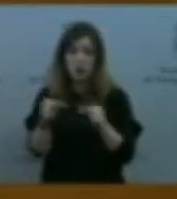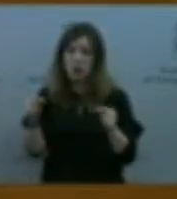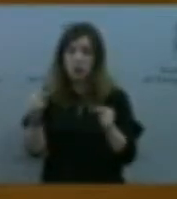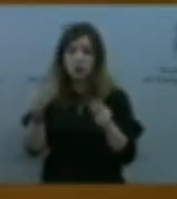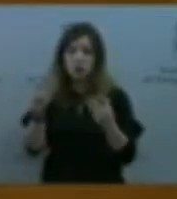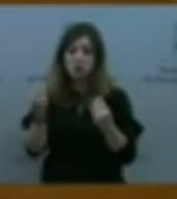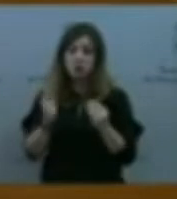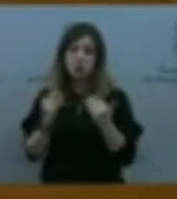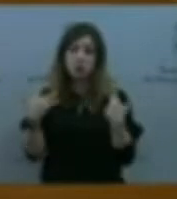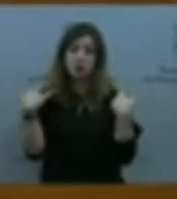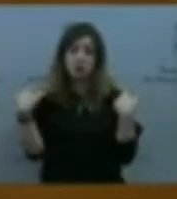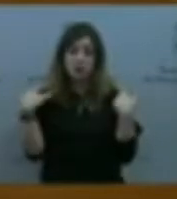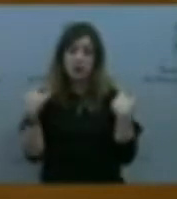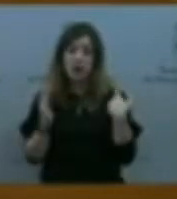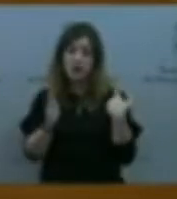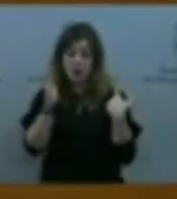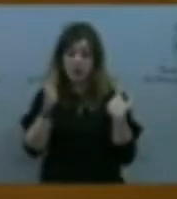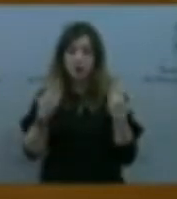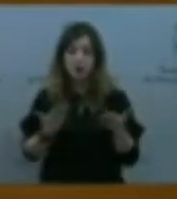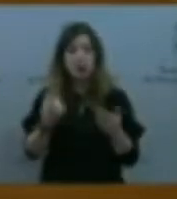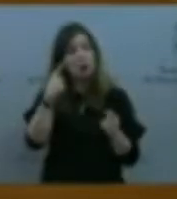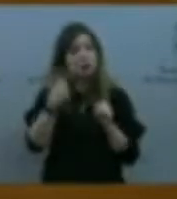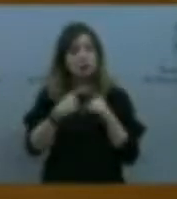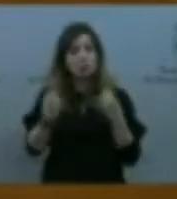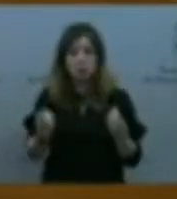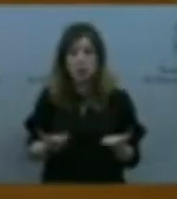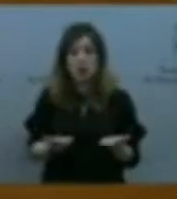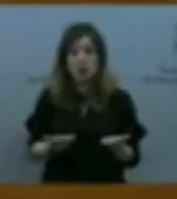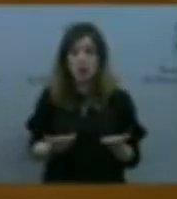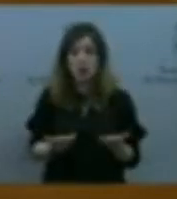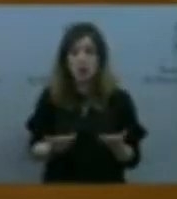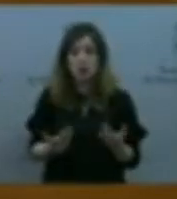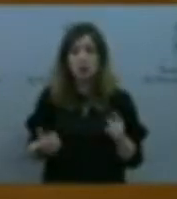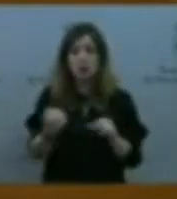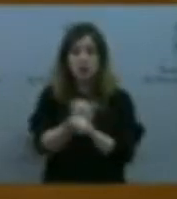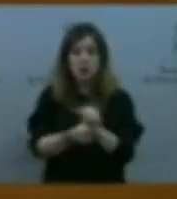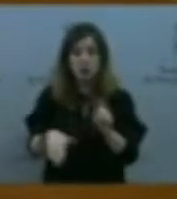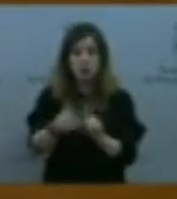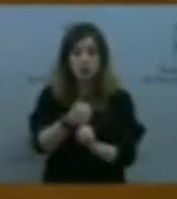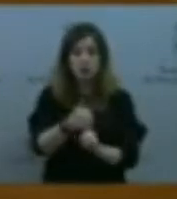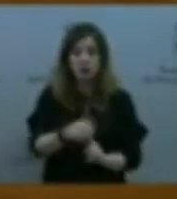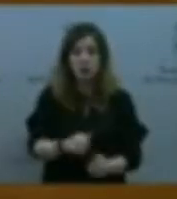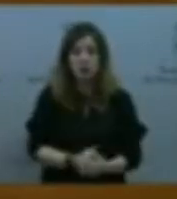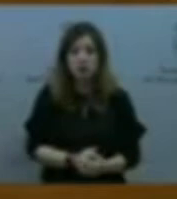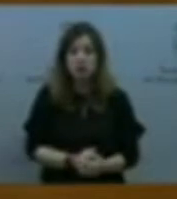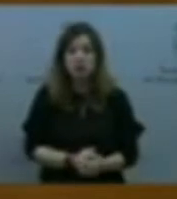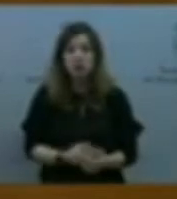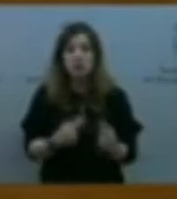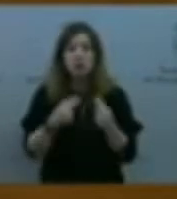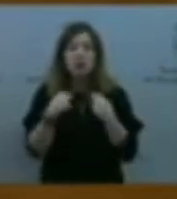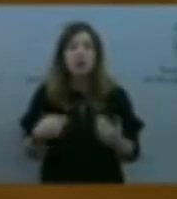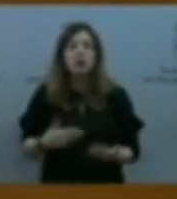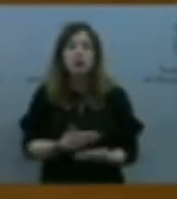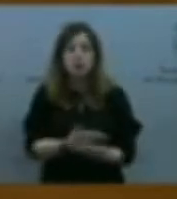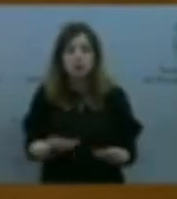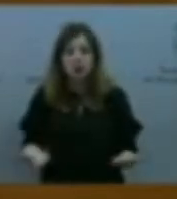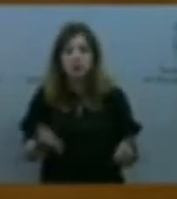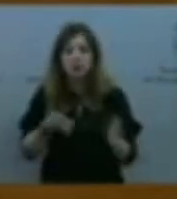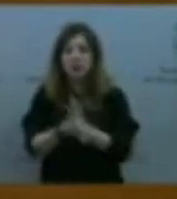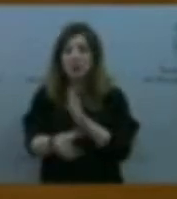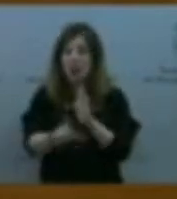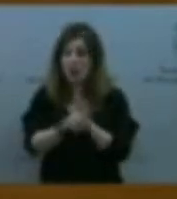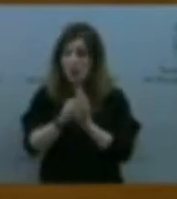con la filosofía última de encontrar el empleo. Se trata, señorías, de una buena ley. Yo les animaría a